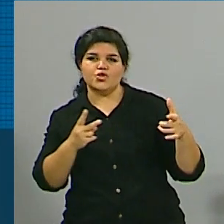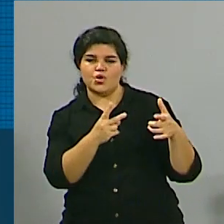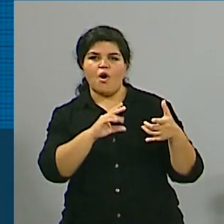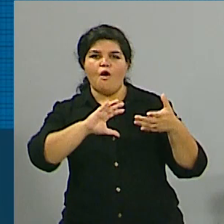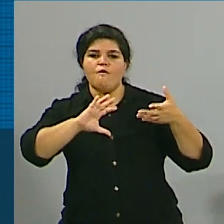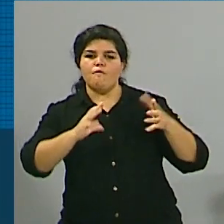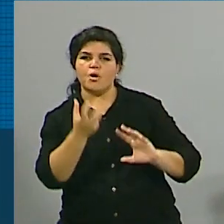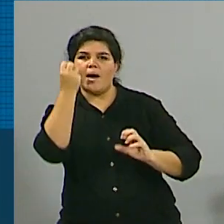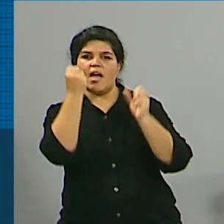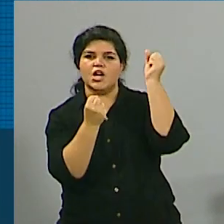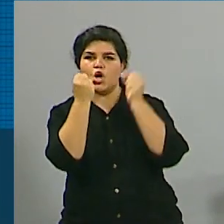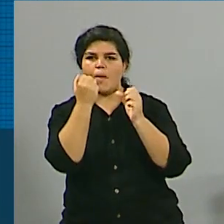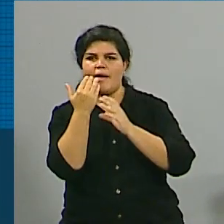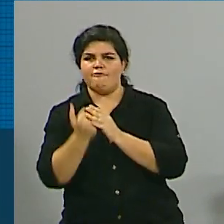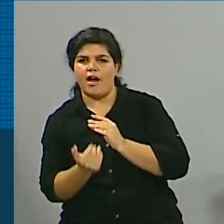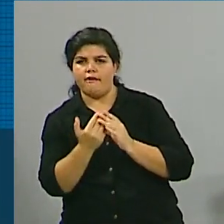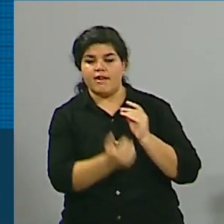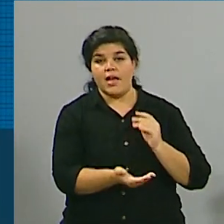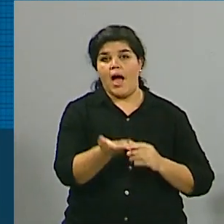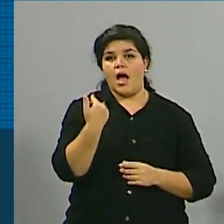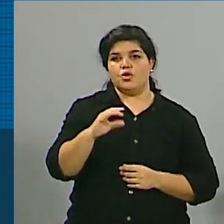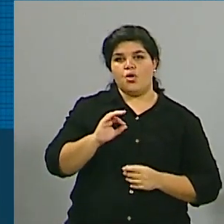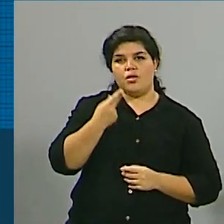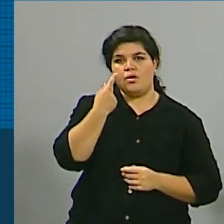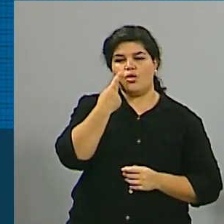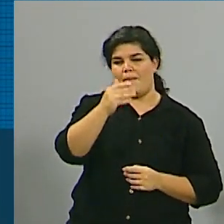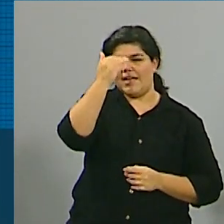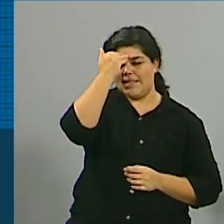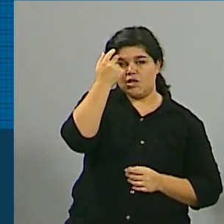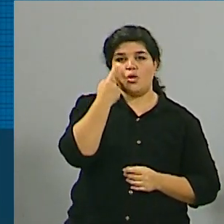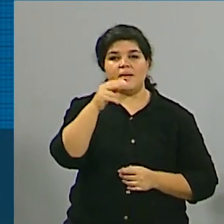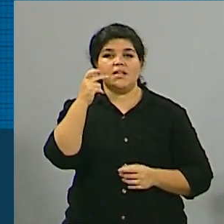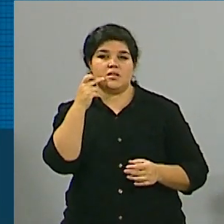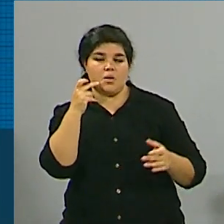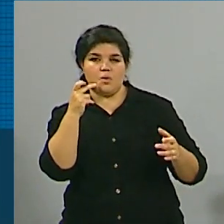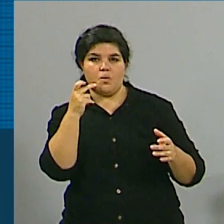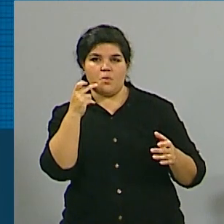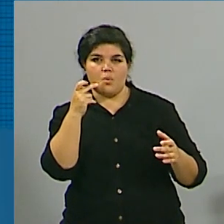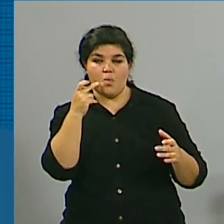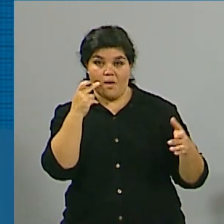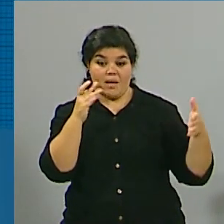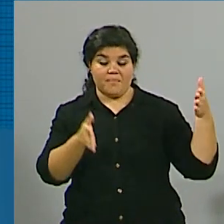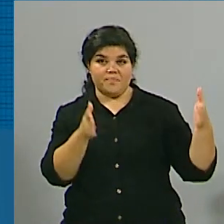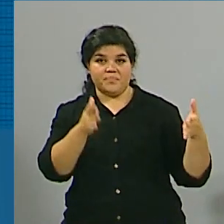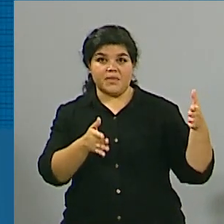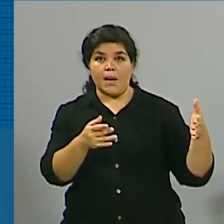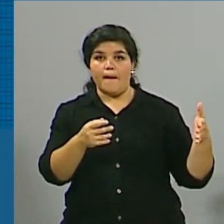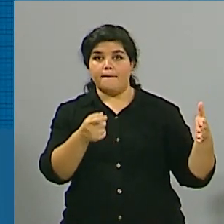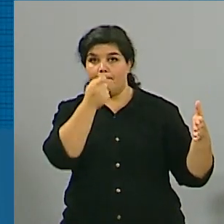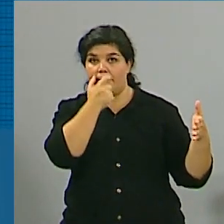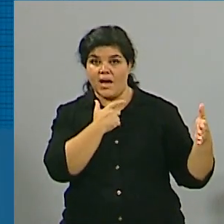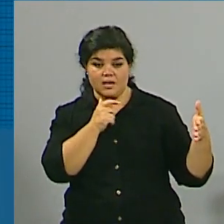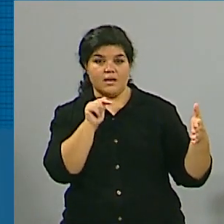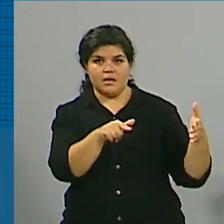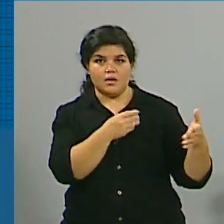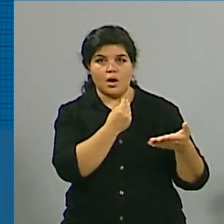grandes fallas. Recordemos que el 2015 al 2019 hubo grandes problemas económicos durante el gobierno de Mauricio Macri, y también, bueno, durante